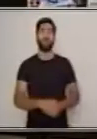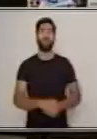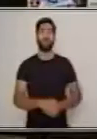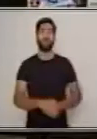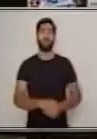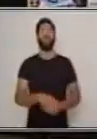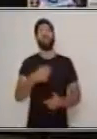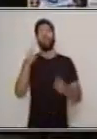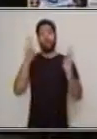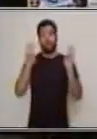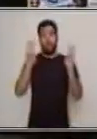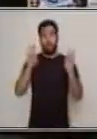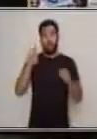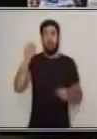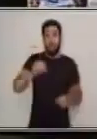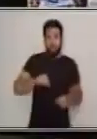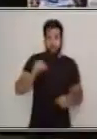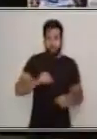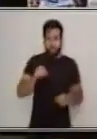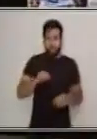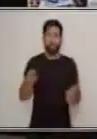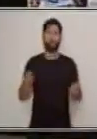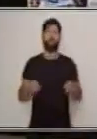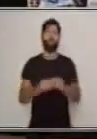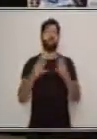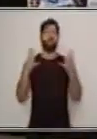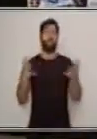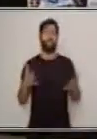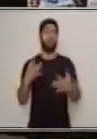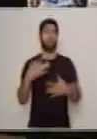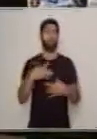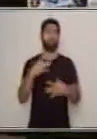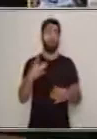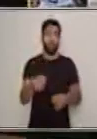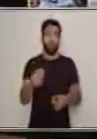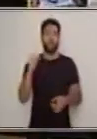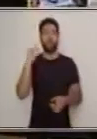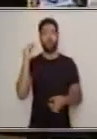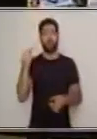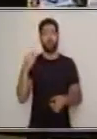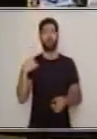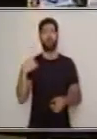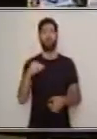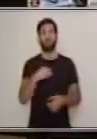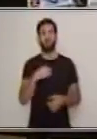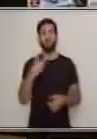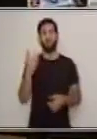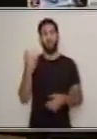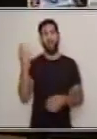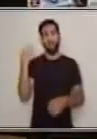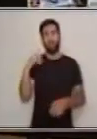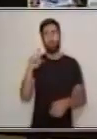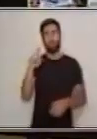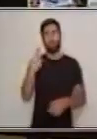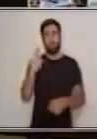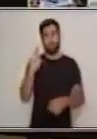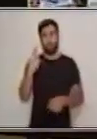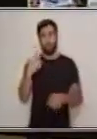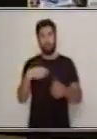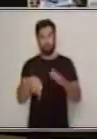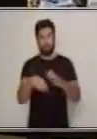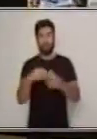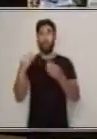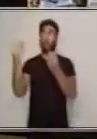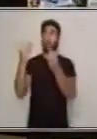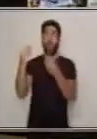El tema de hoy está muy interesante porque en primer grado nos enseñan a